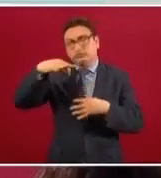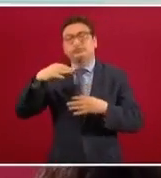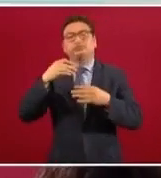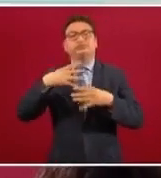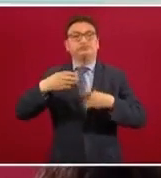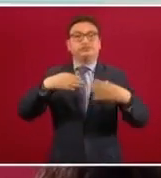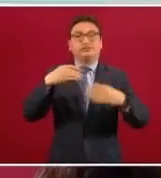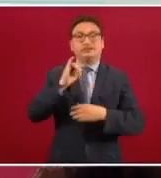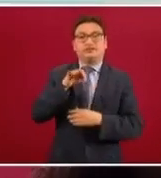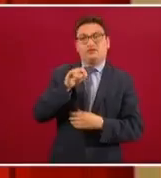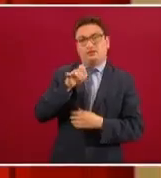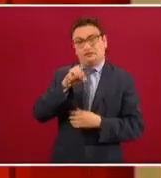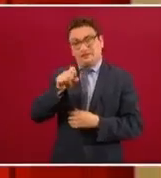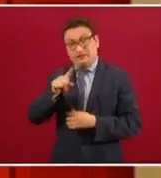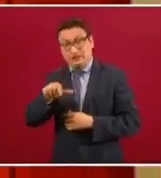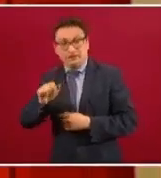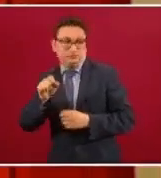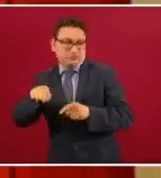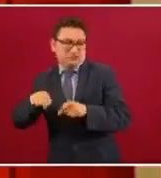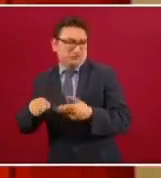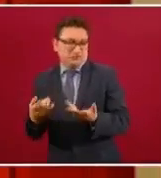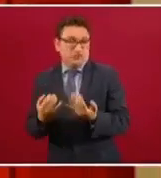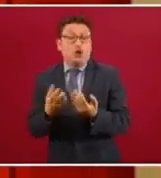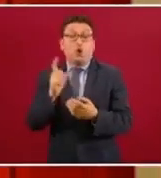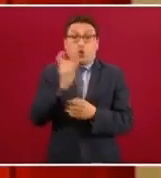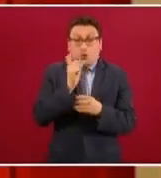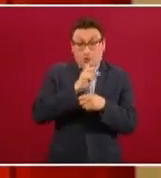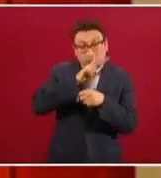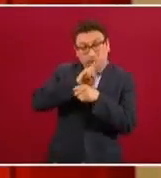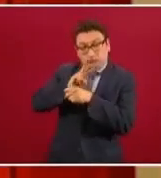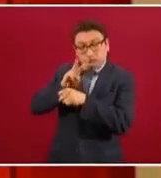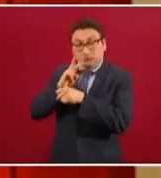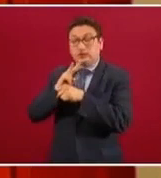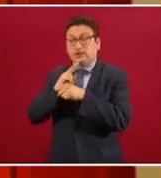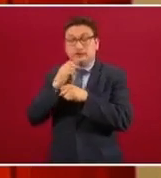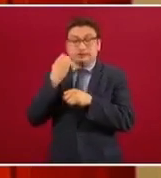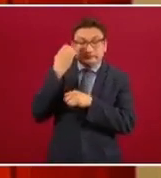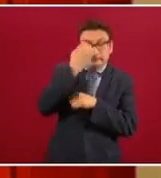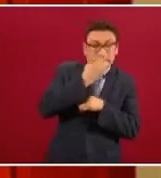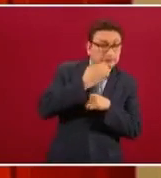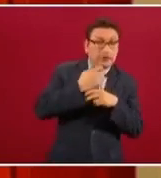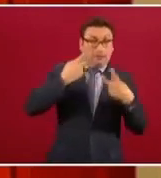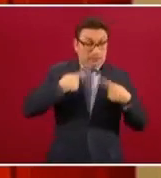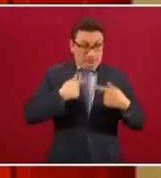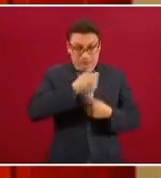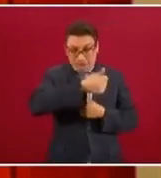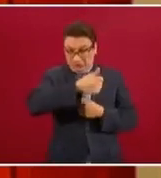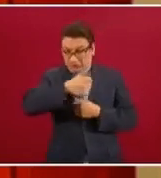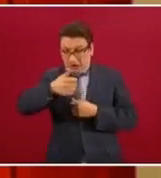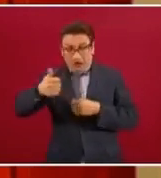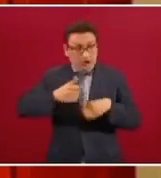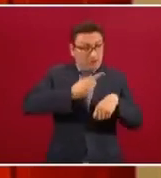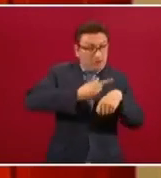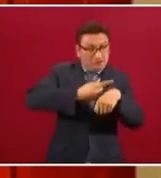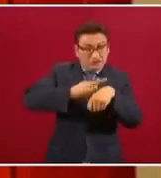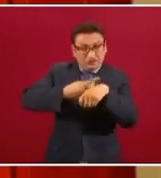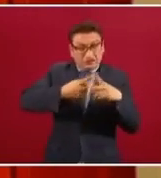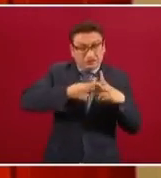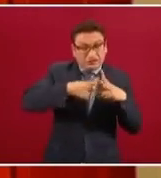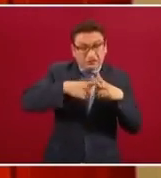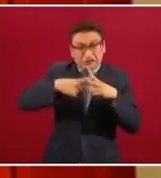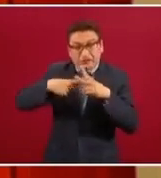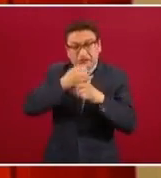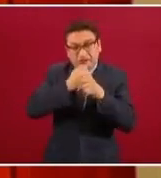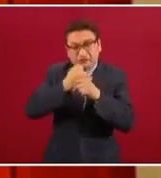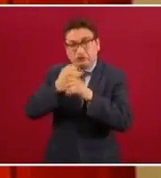La vigilancia no está encaminada a hacer una estadística de todas y cada una de las personas enfermas, ni en